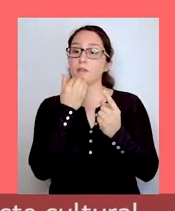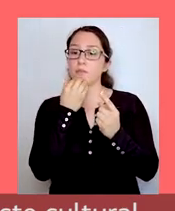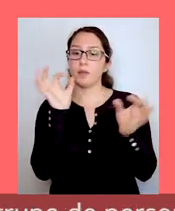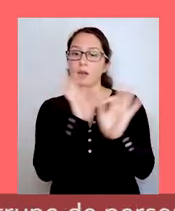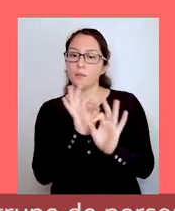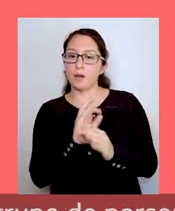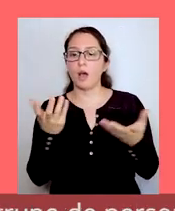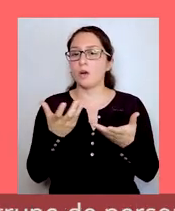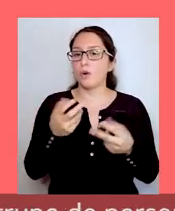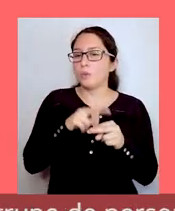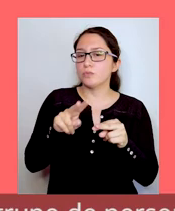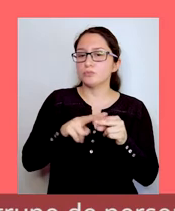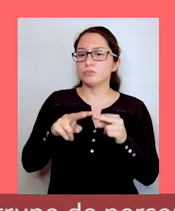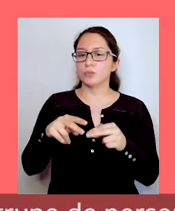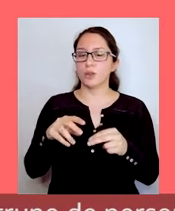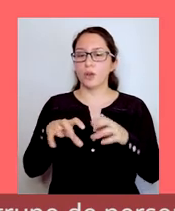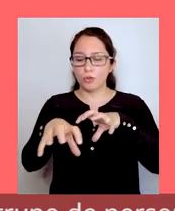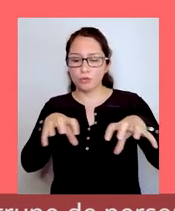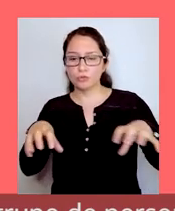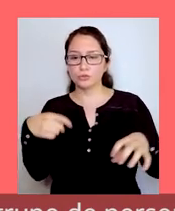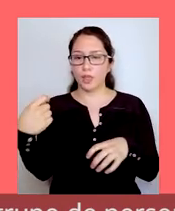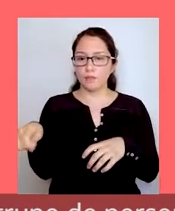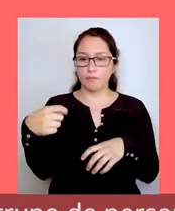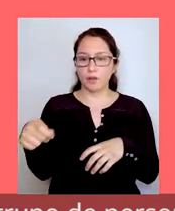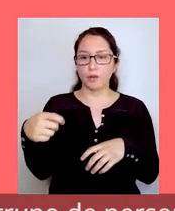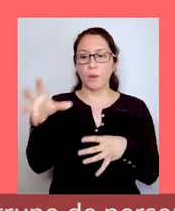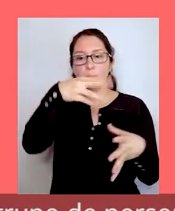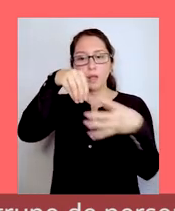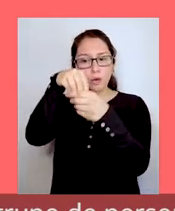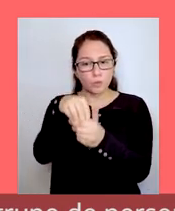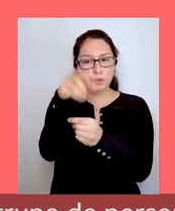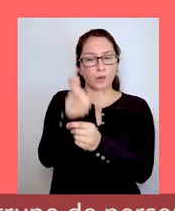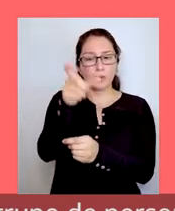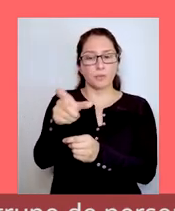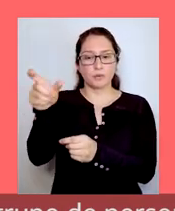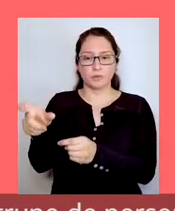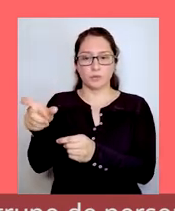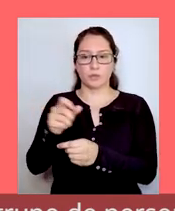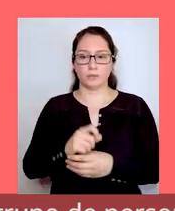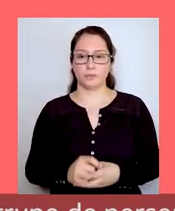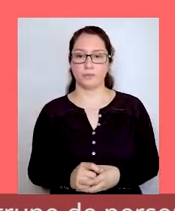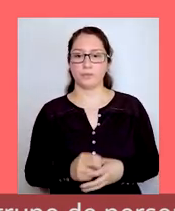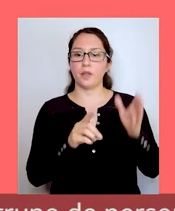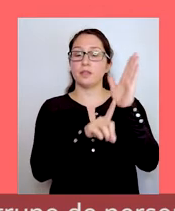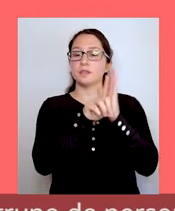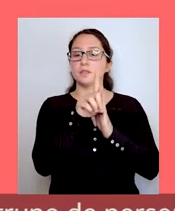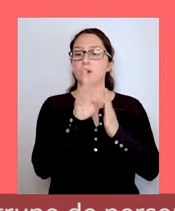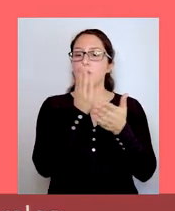cultural, además de detallar cómo crearás productos o servicios que tengan valor para ese grupo de